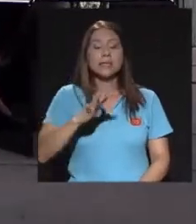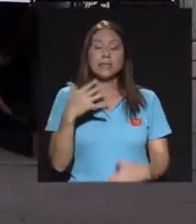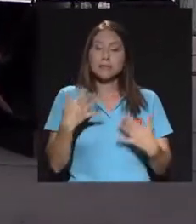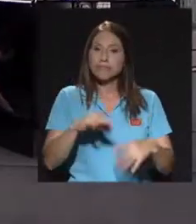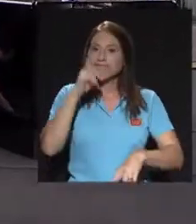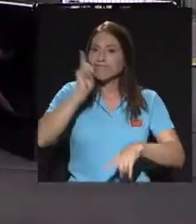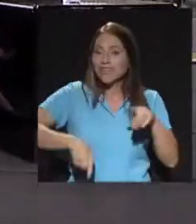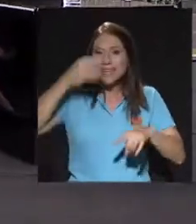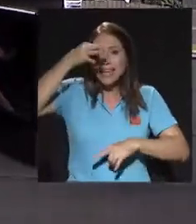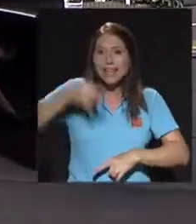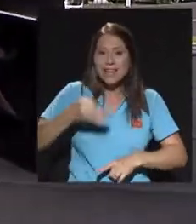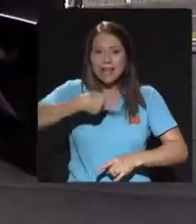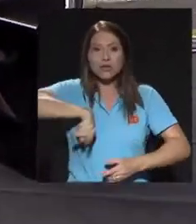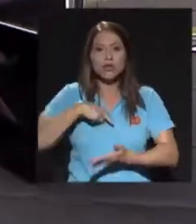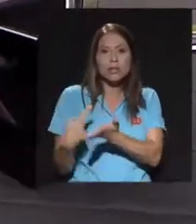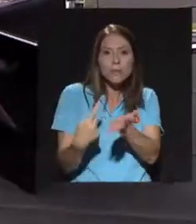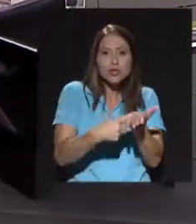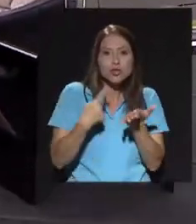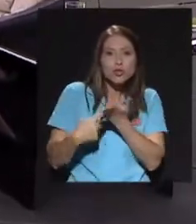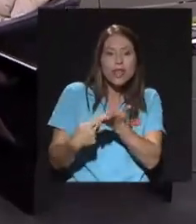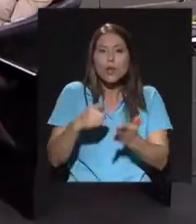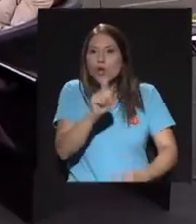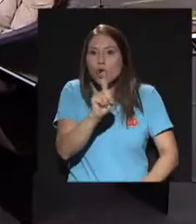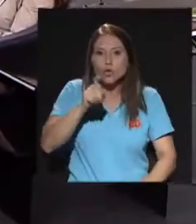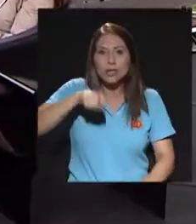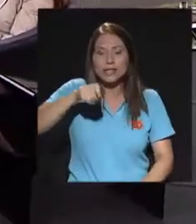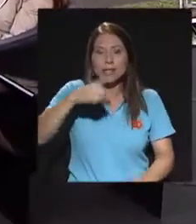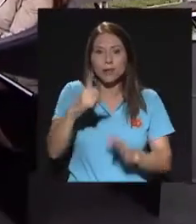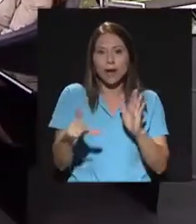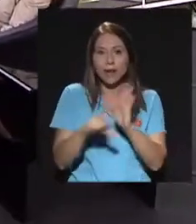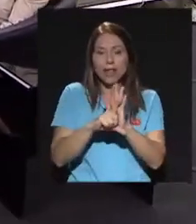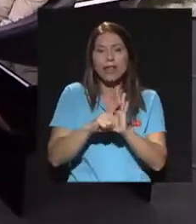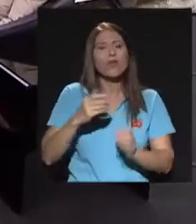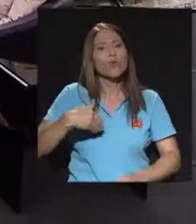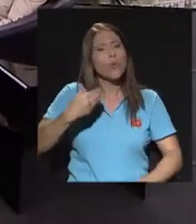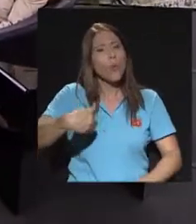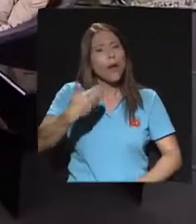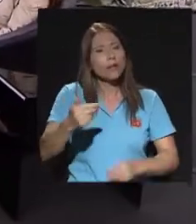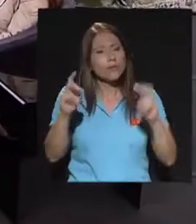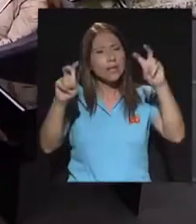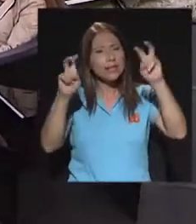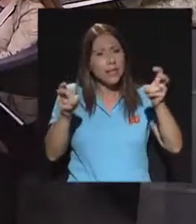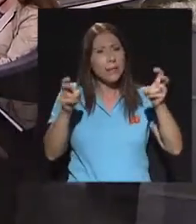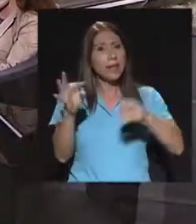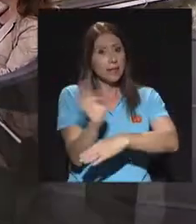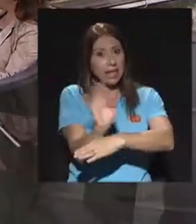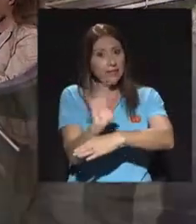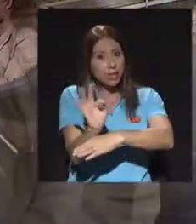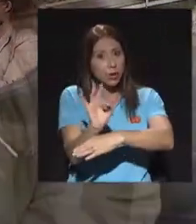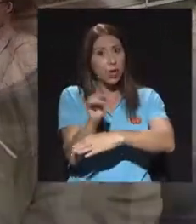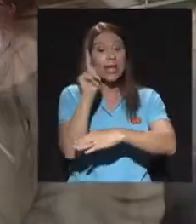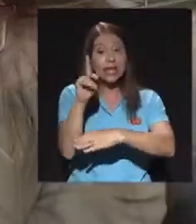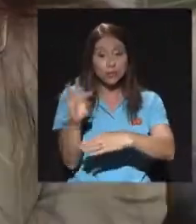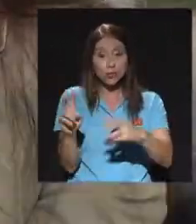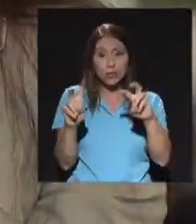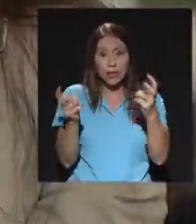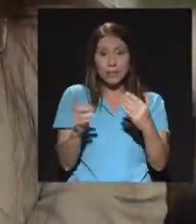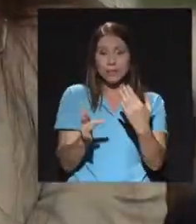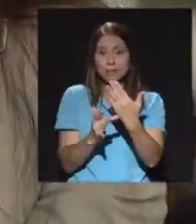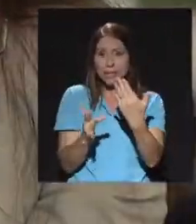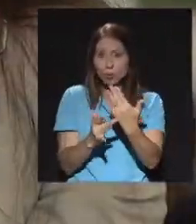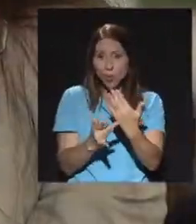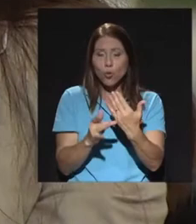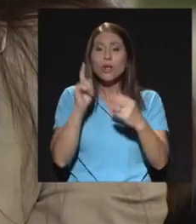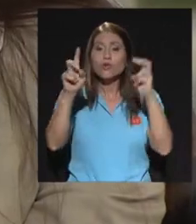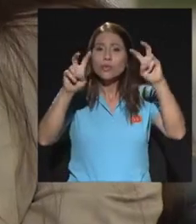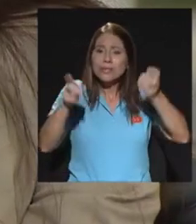que no se necesita una ley cuando en el tema de televisión, que es un tema tecnológico, que es un tema